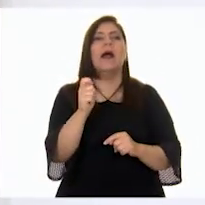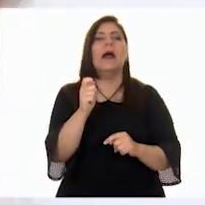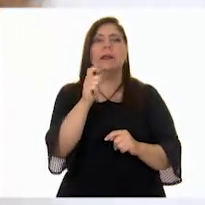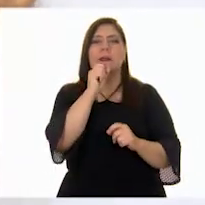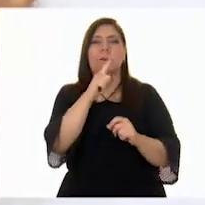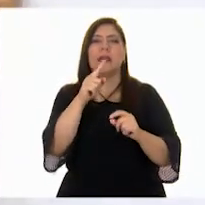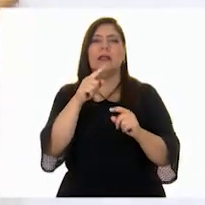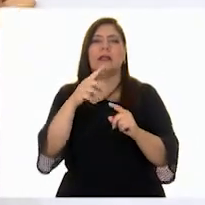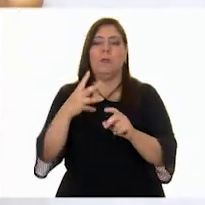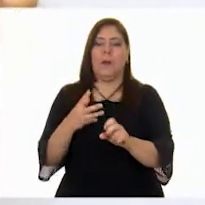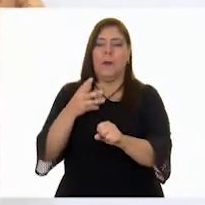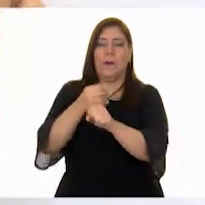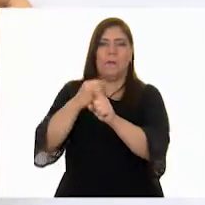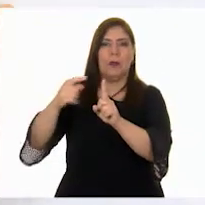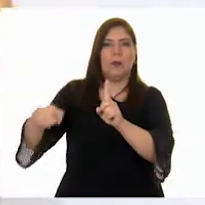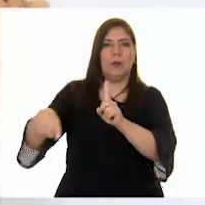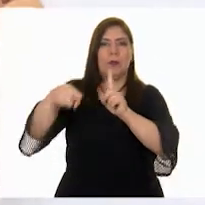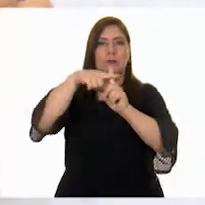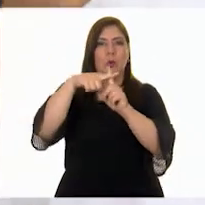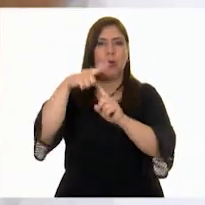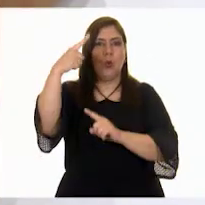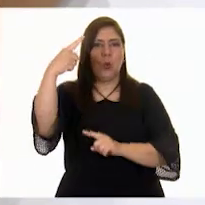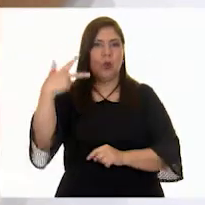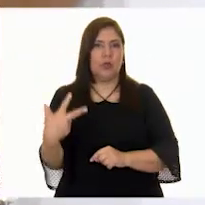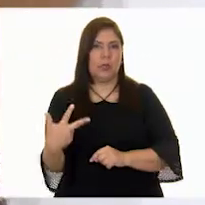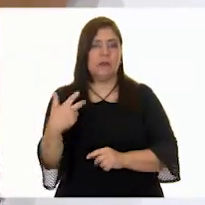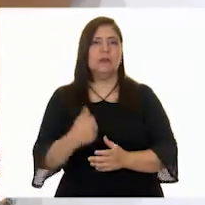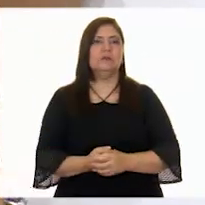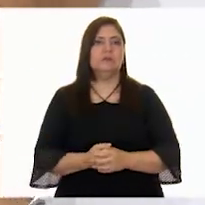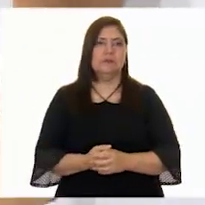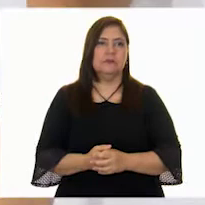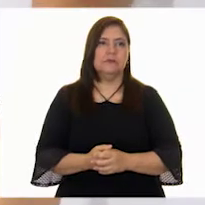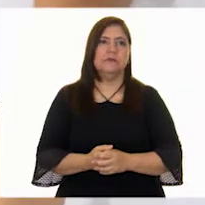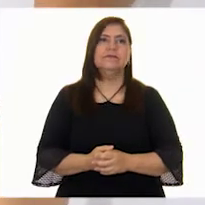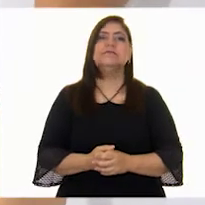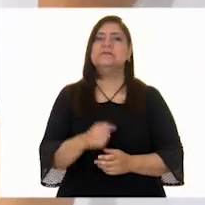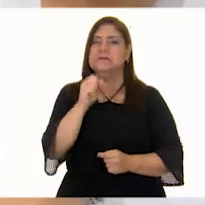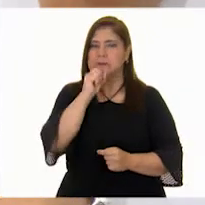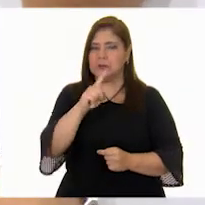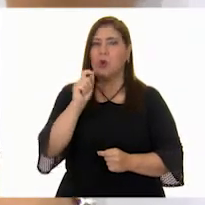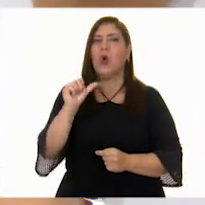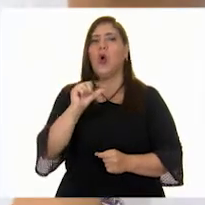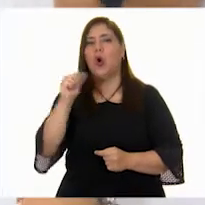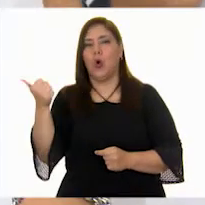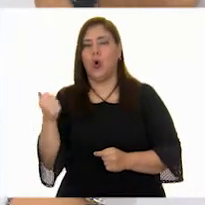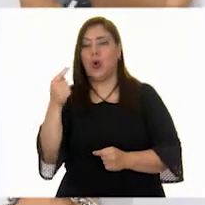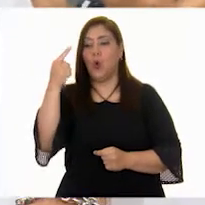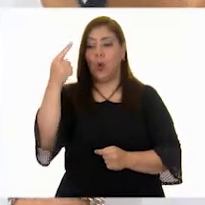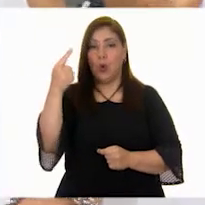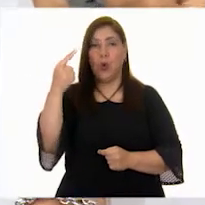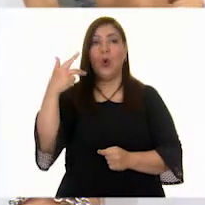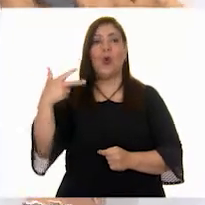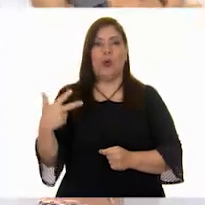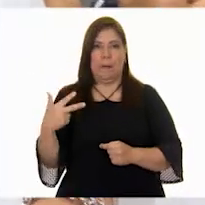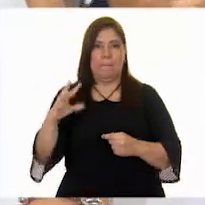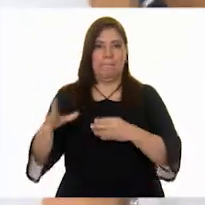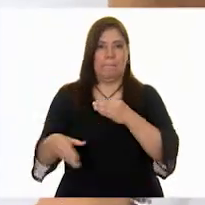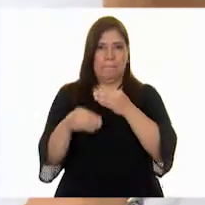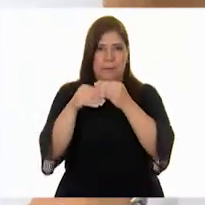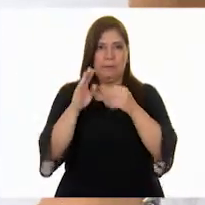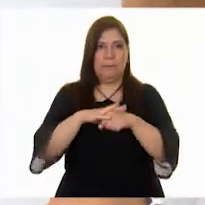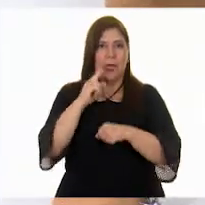un octavo. Un octavo. Y luego tenemos otro recorrido con otro octavo. Así